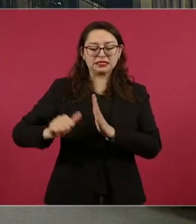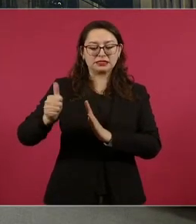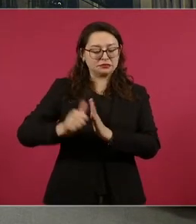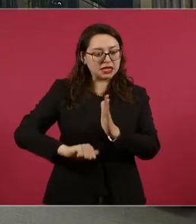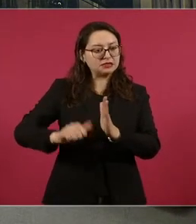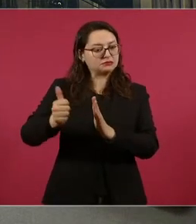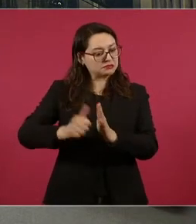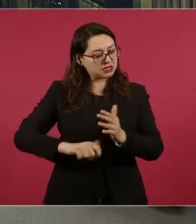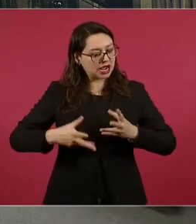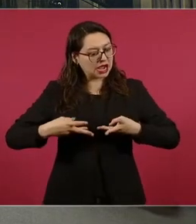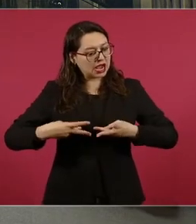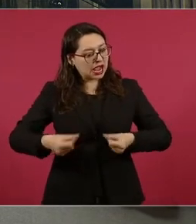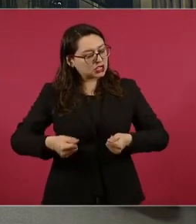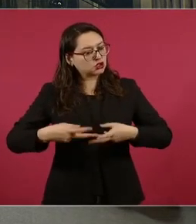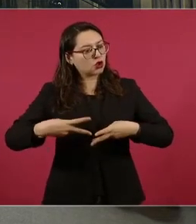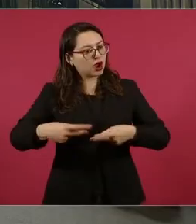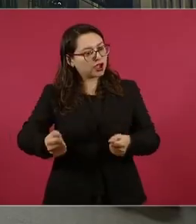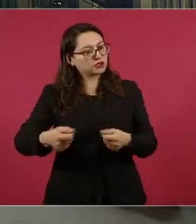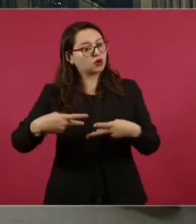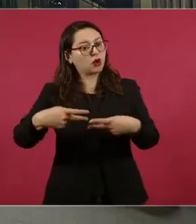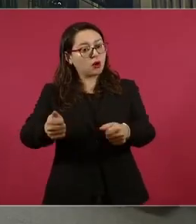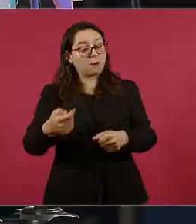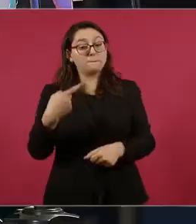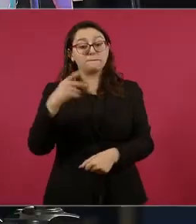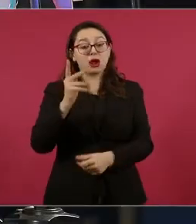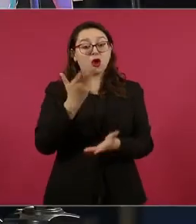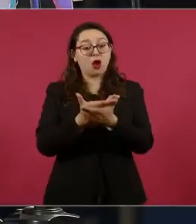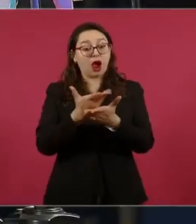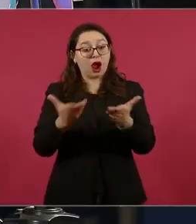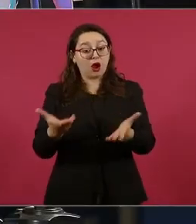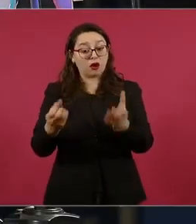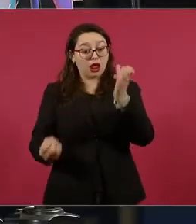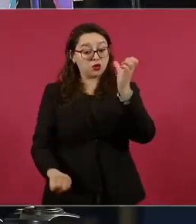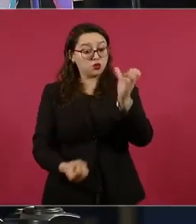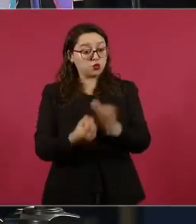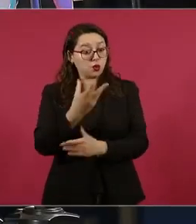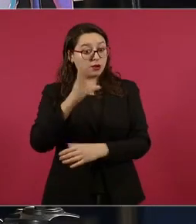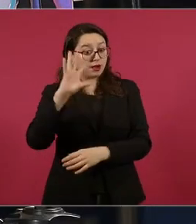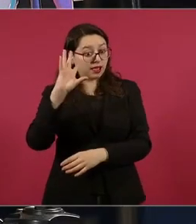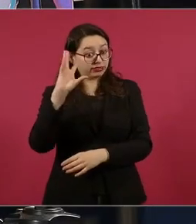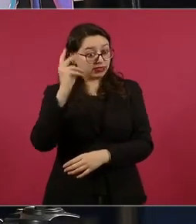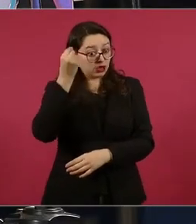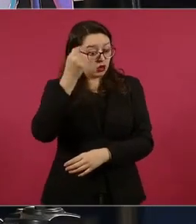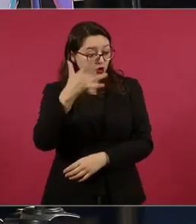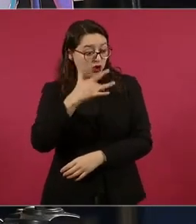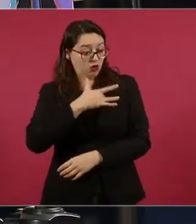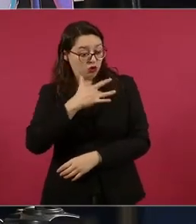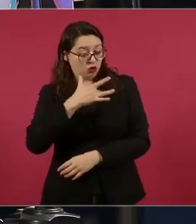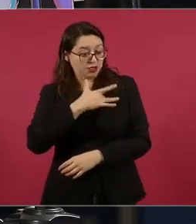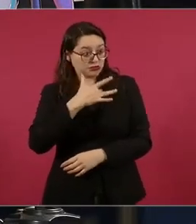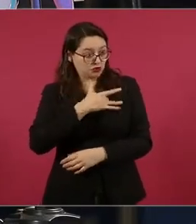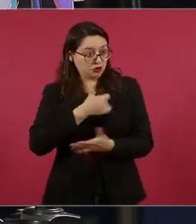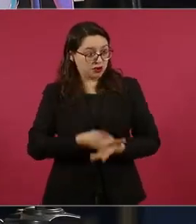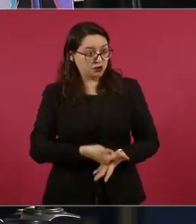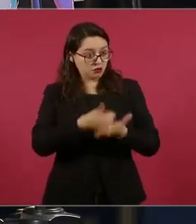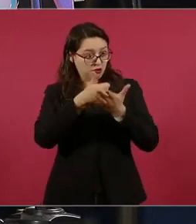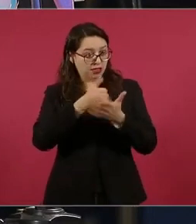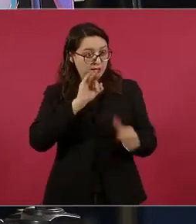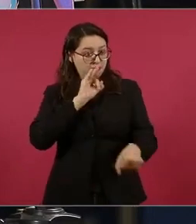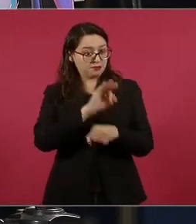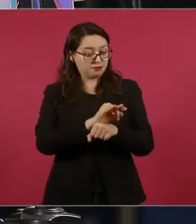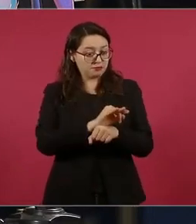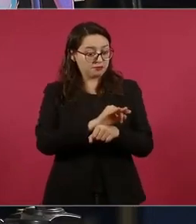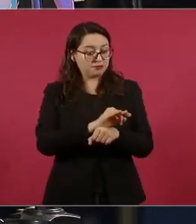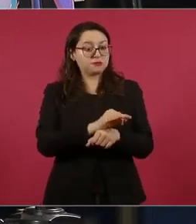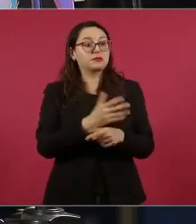de quienes están eh en necesidad de este tratamiento para evitar un infarto y que mueran También me comentó